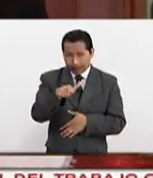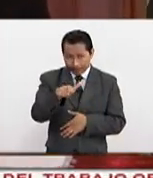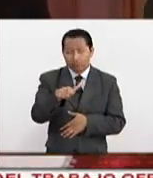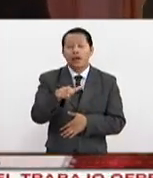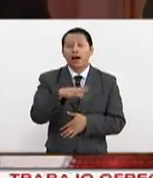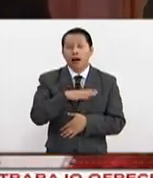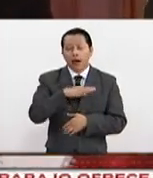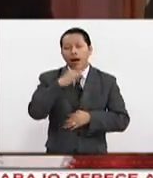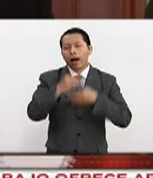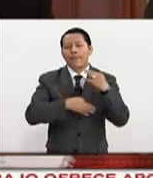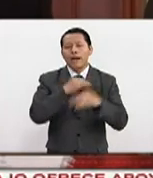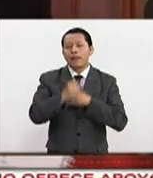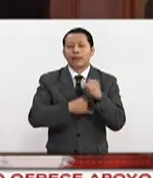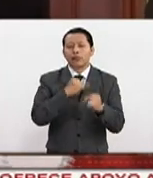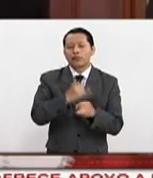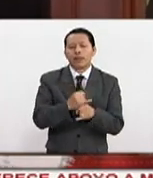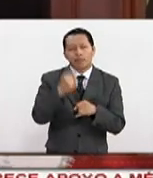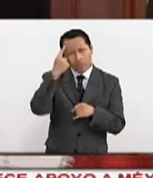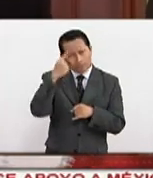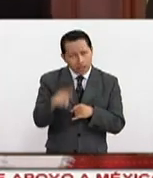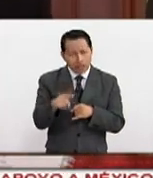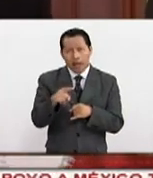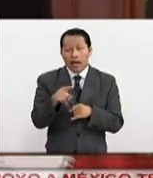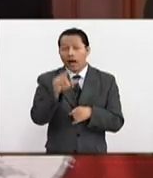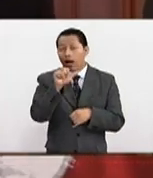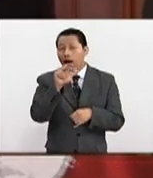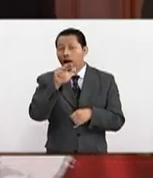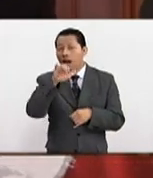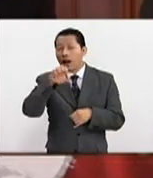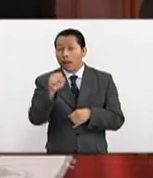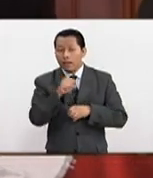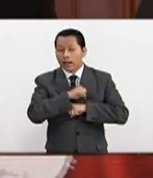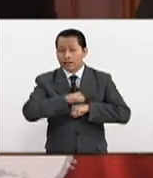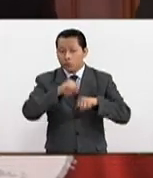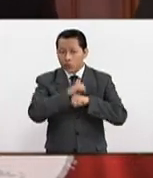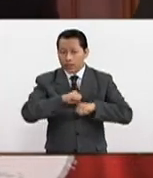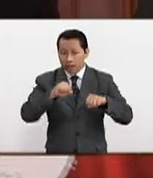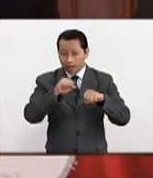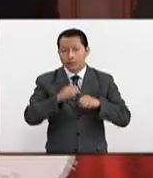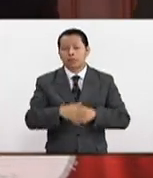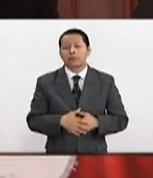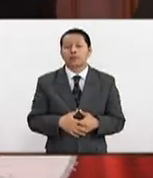a la campaña internacional para la abolición de las armas nucleares.